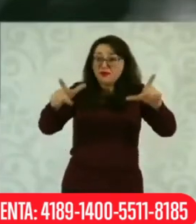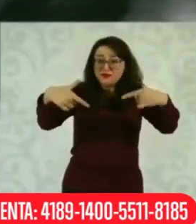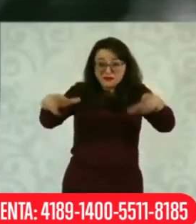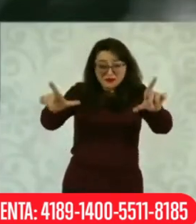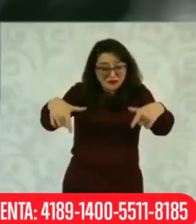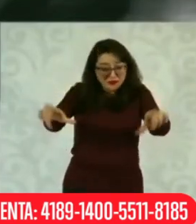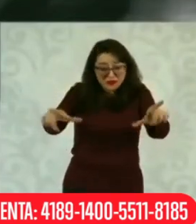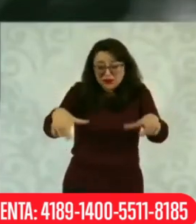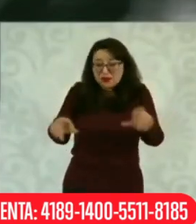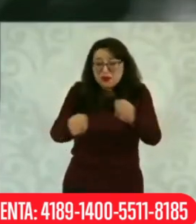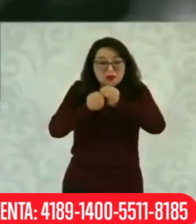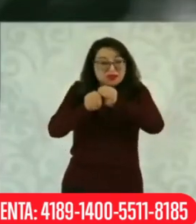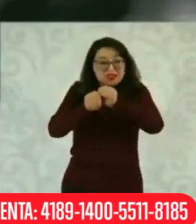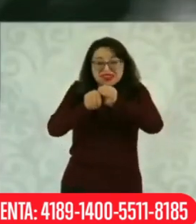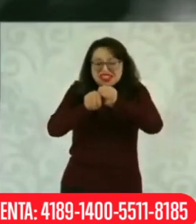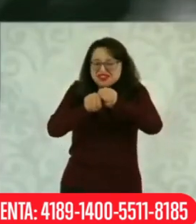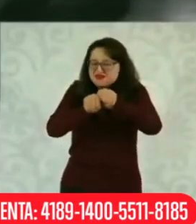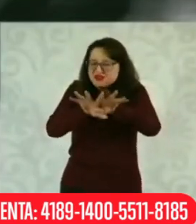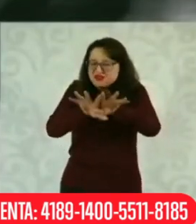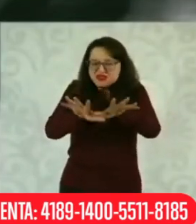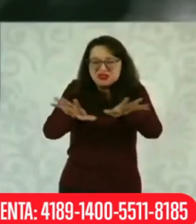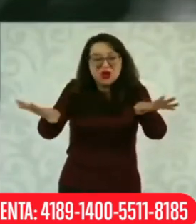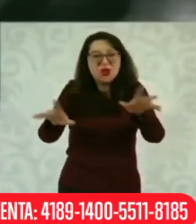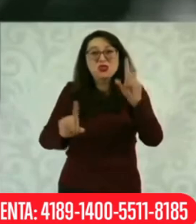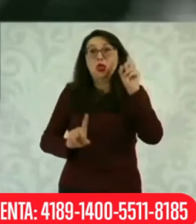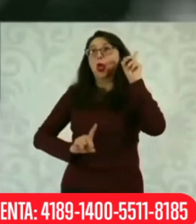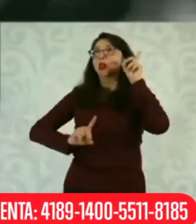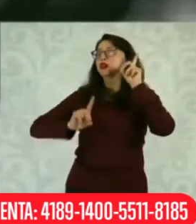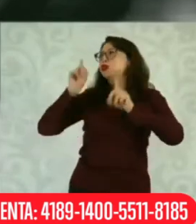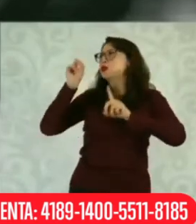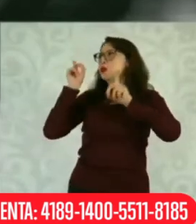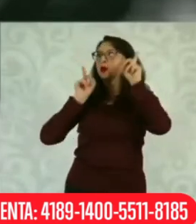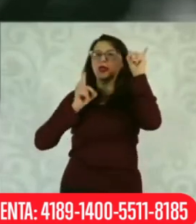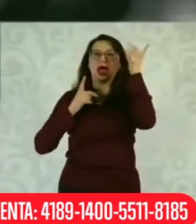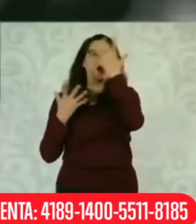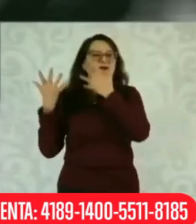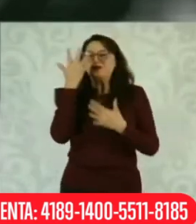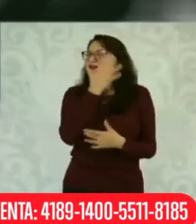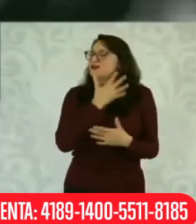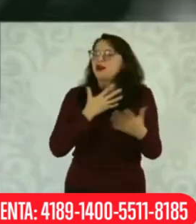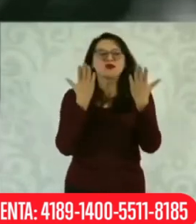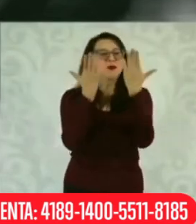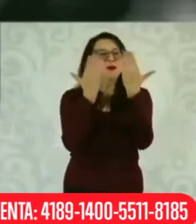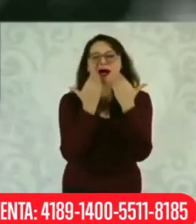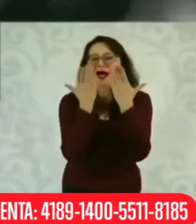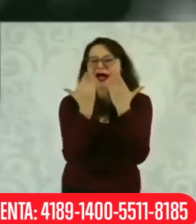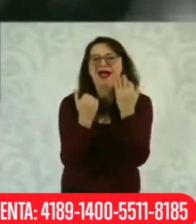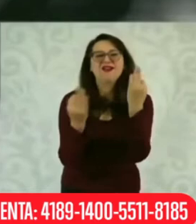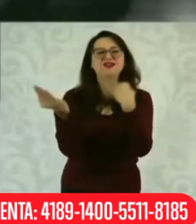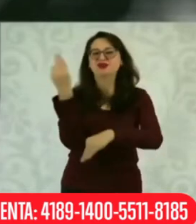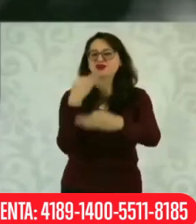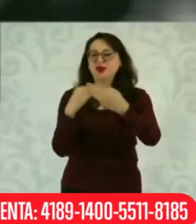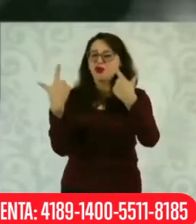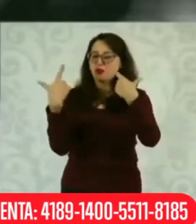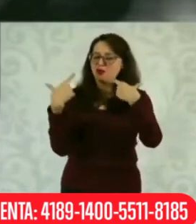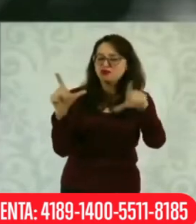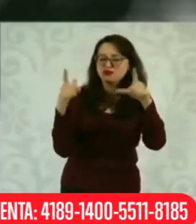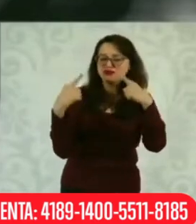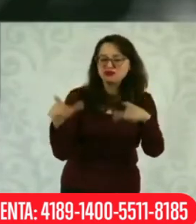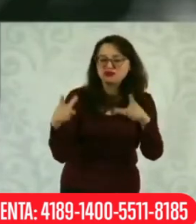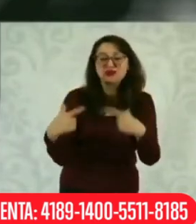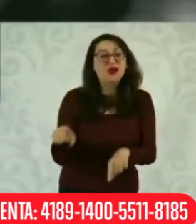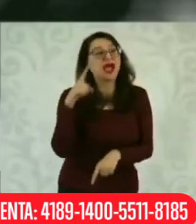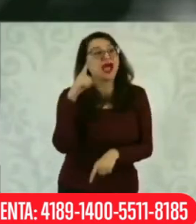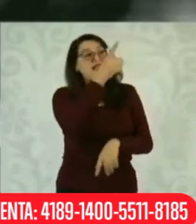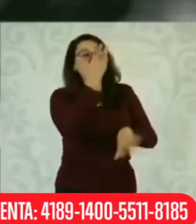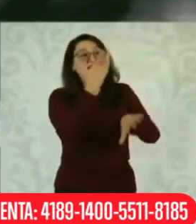no hay la menor duda. Y eso es clarísimo. La investigación nosotros la hicimos con las pruebas que ellos